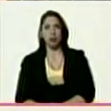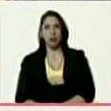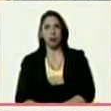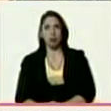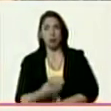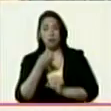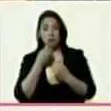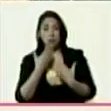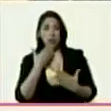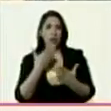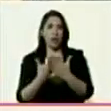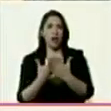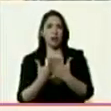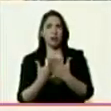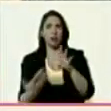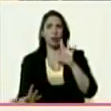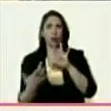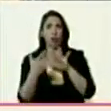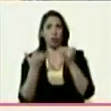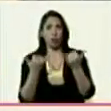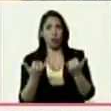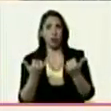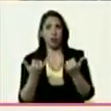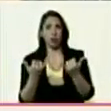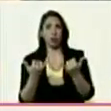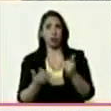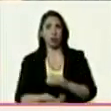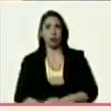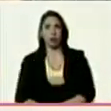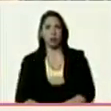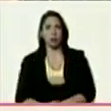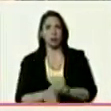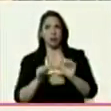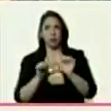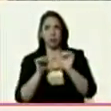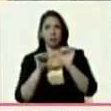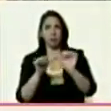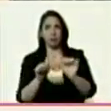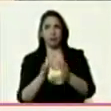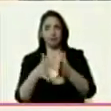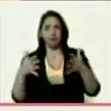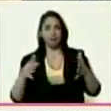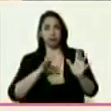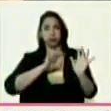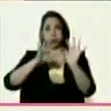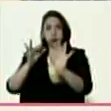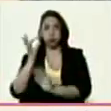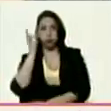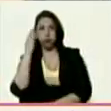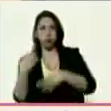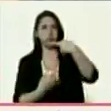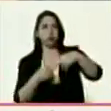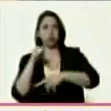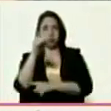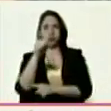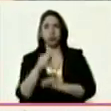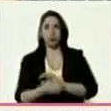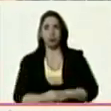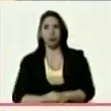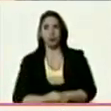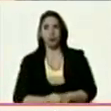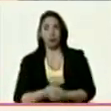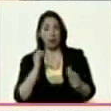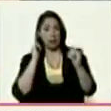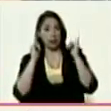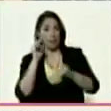Bien, muchísimas gracias por el contacto. A esta hora, en efecto, continúa esta gran concentración de las mujeres revolucionarias a propósito de conmemorarse